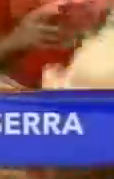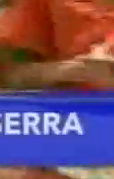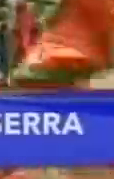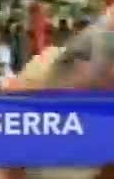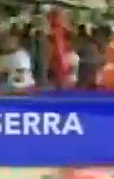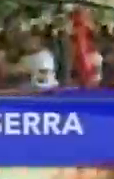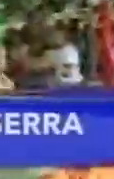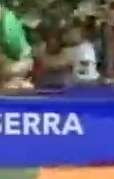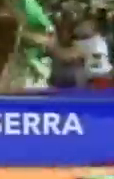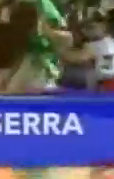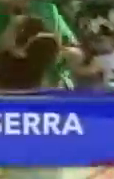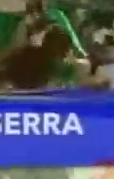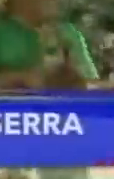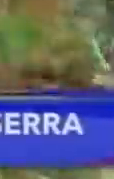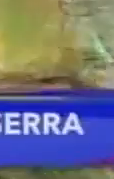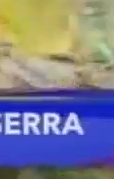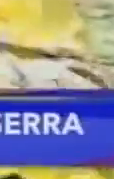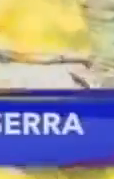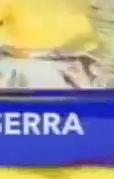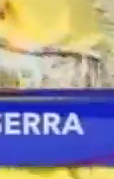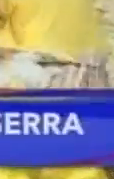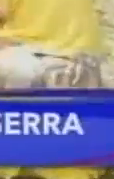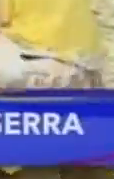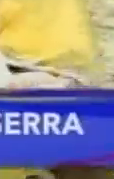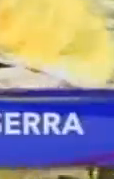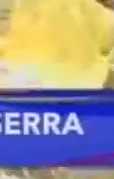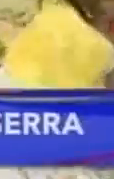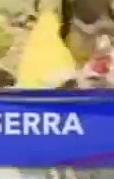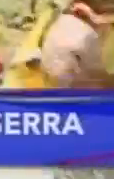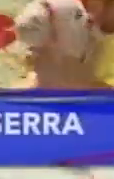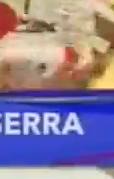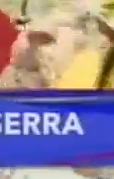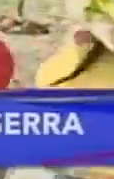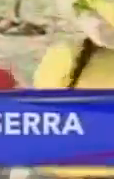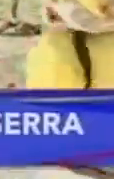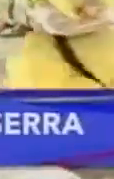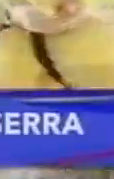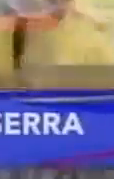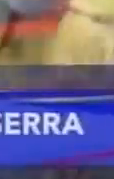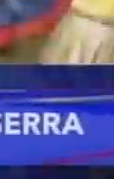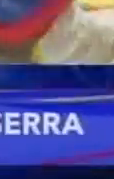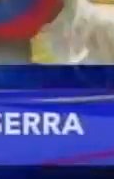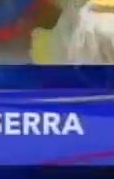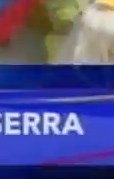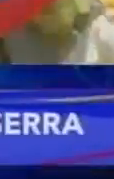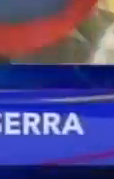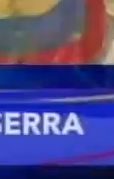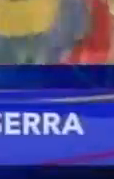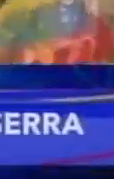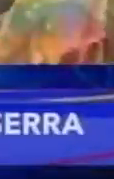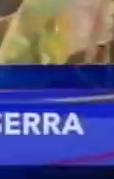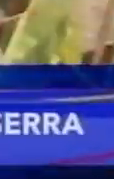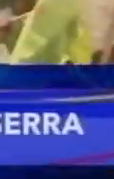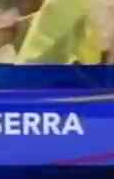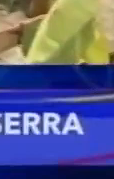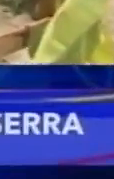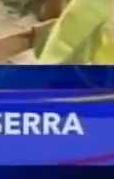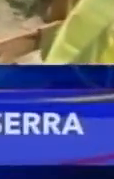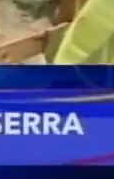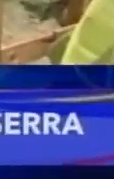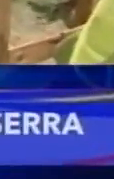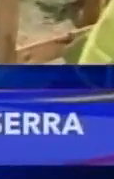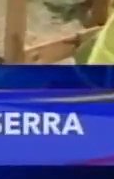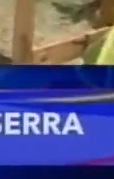Aragua, Aragua, Aragua potencia, Aragua cuna de la revolución. Mientras